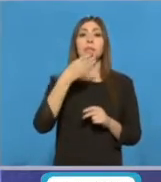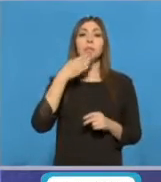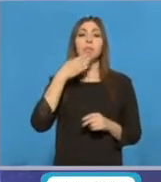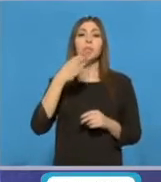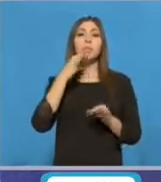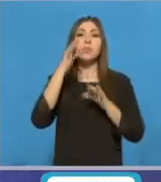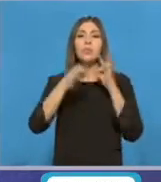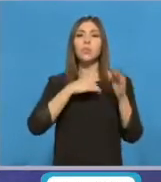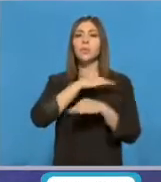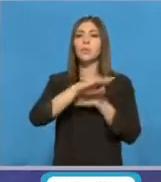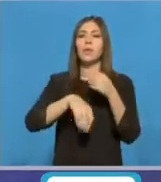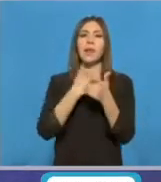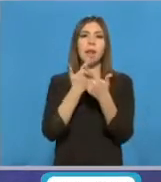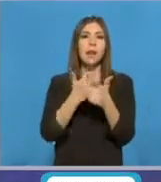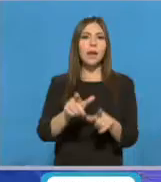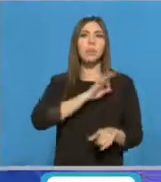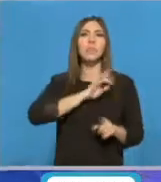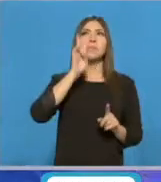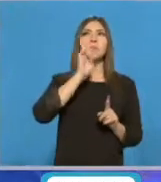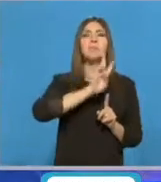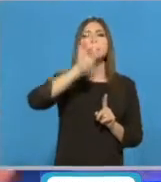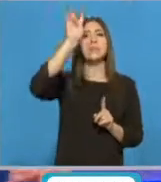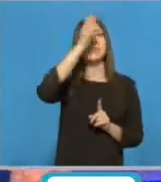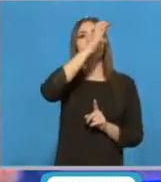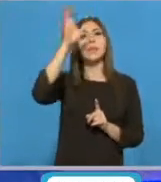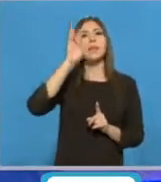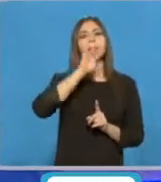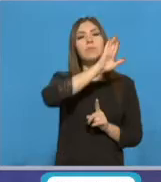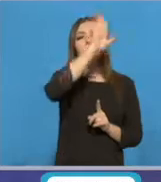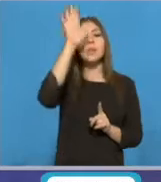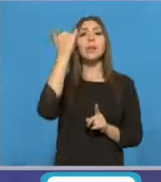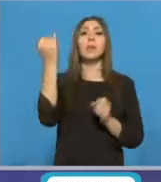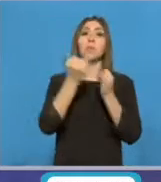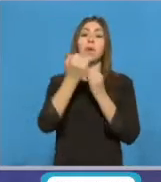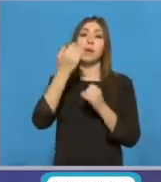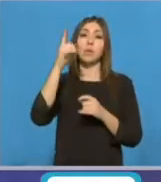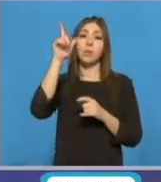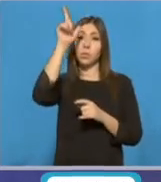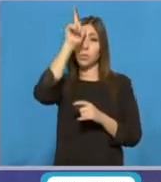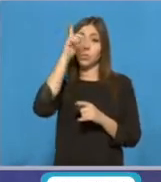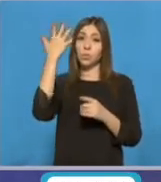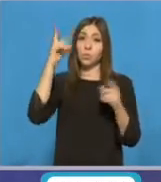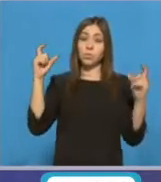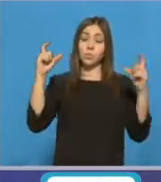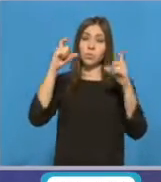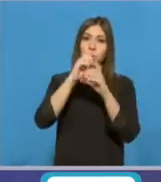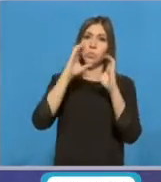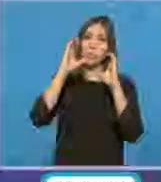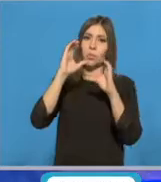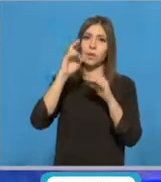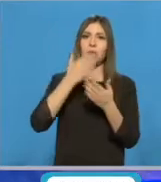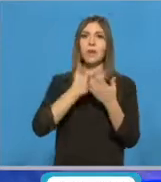es libre, que podemos voltear al cielo y verlo. Bueno, el eclipse con sus precauciones y podemos hoy admirar